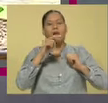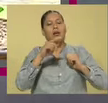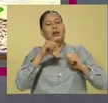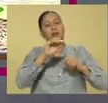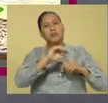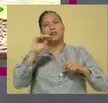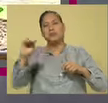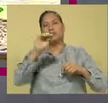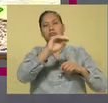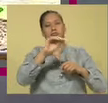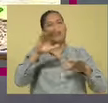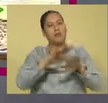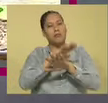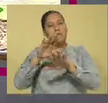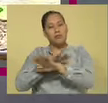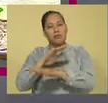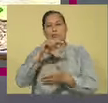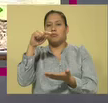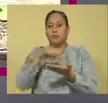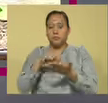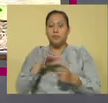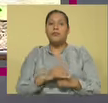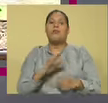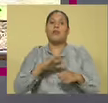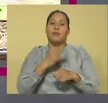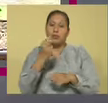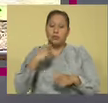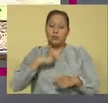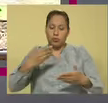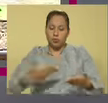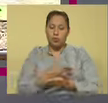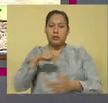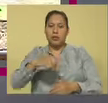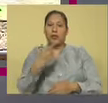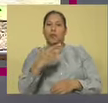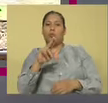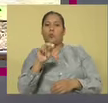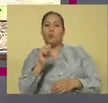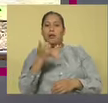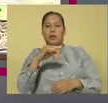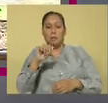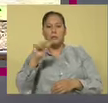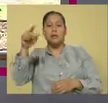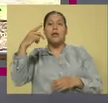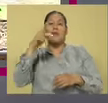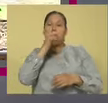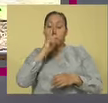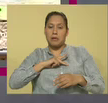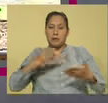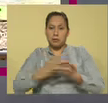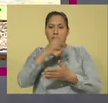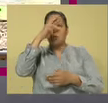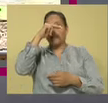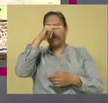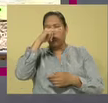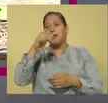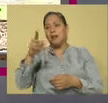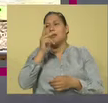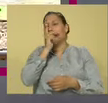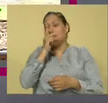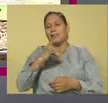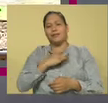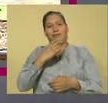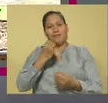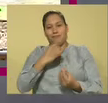cambiaban mucho de zonas. Entonces, por eso nací yo en Guaymas. Bueno, él era de Hermosillo, o sea que le dio mucho gusto que yo fuera